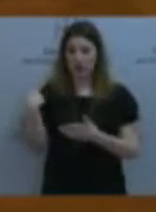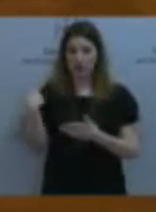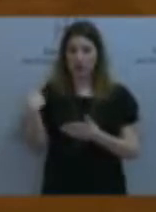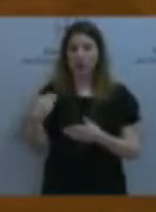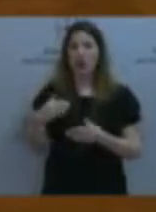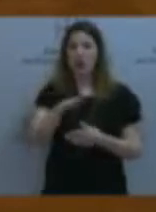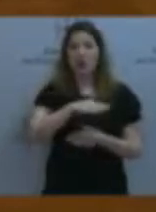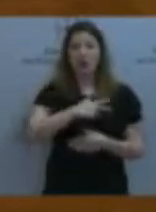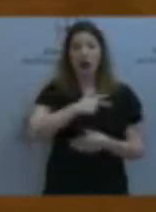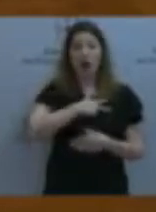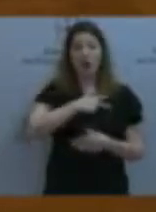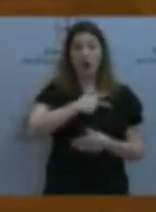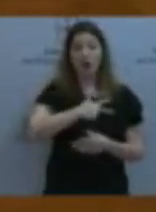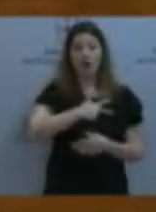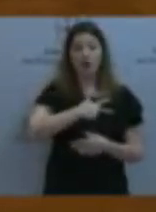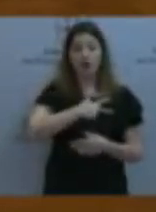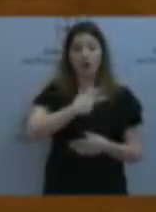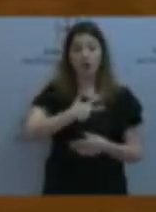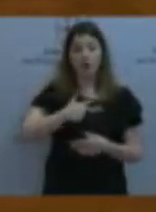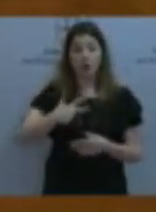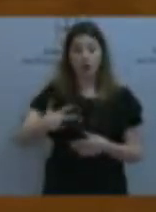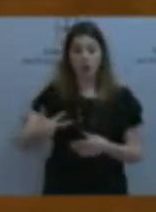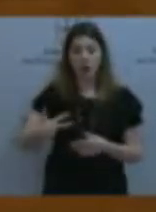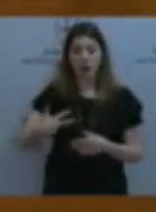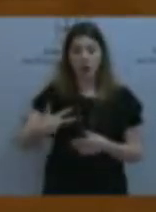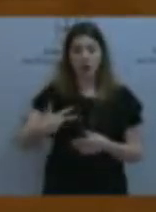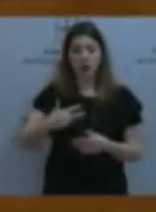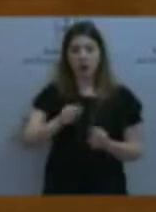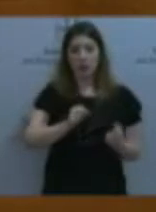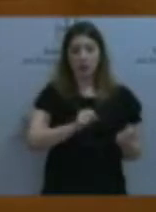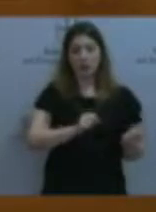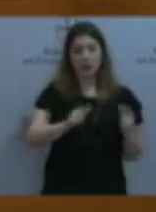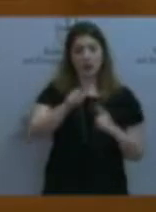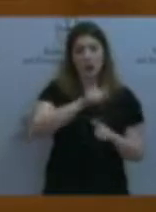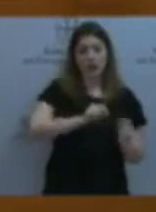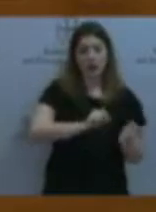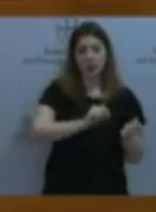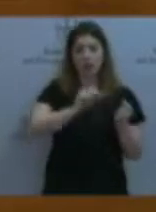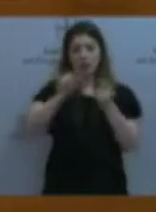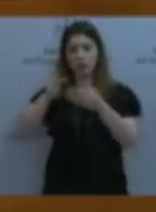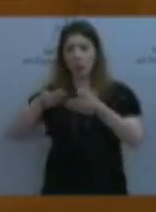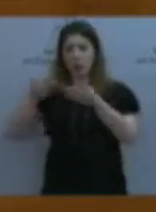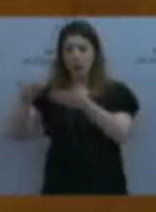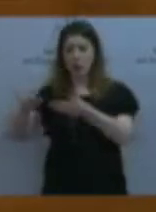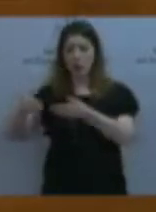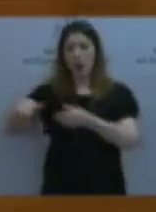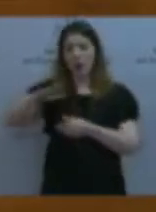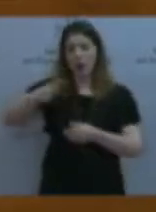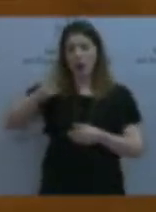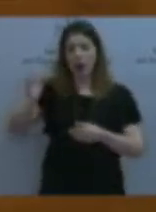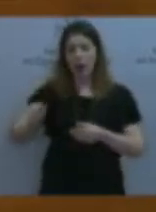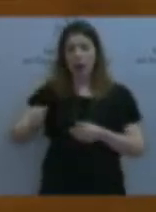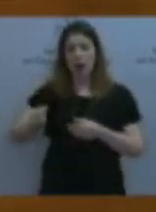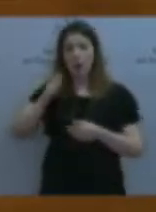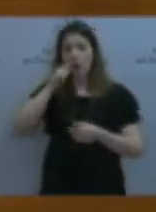llevar a Gaza ayuda humanitaria y también, sobre todo, un mensaje de respeto a los derechos humanos, de respeto a